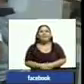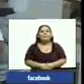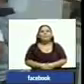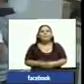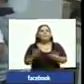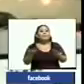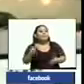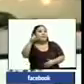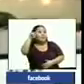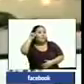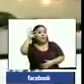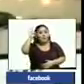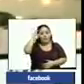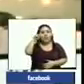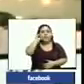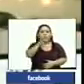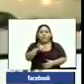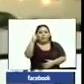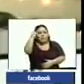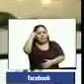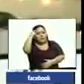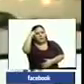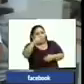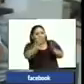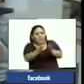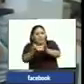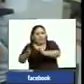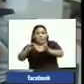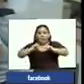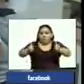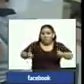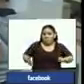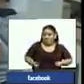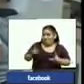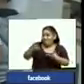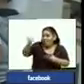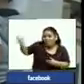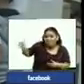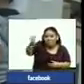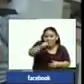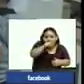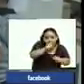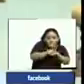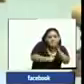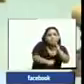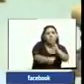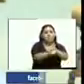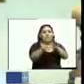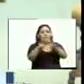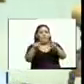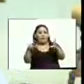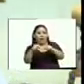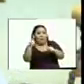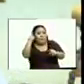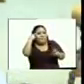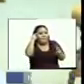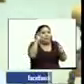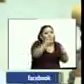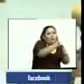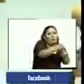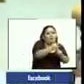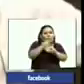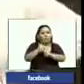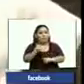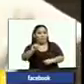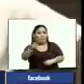Funes insiste en un plan político y gubernamental de sacarlo por puntos ciegos de Nicaragua hacia El Salvador. El